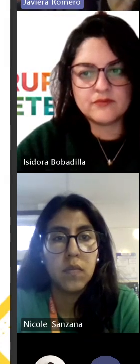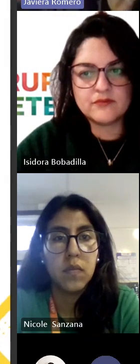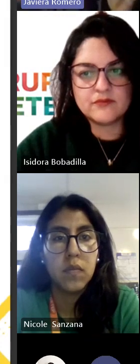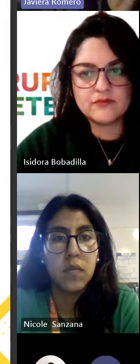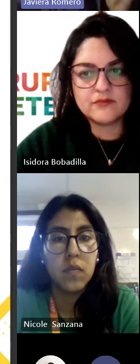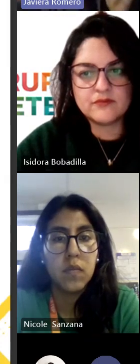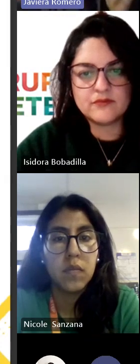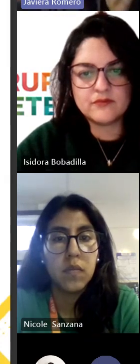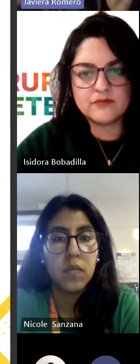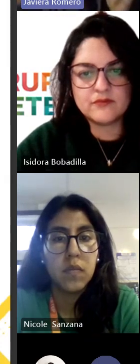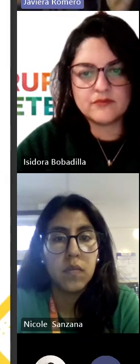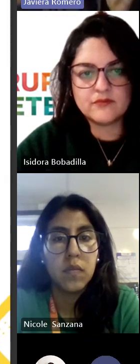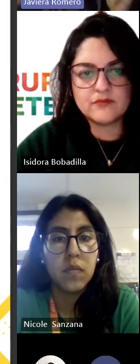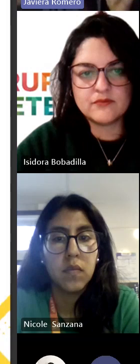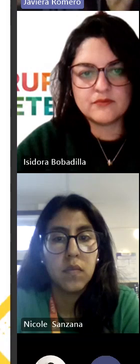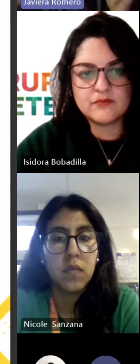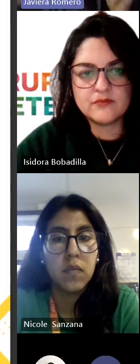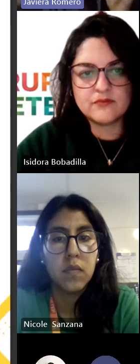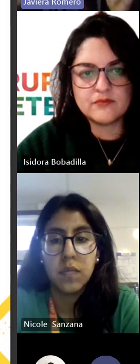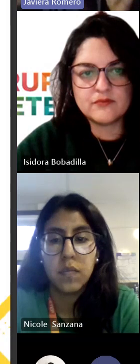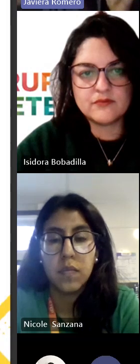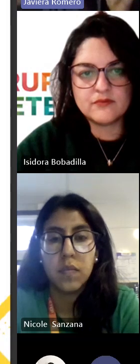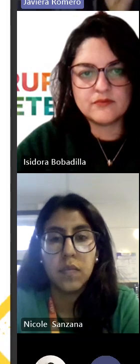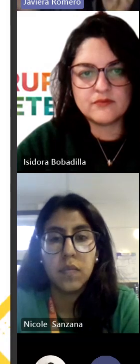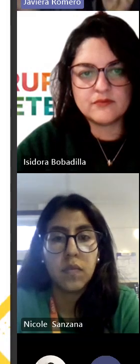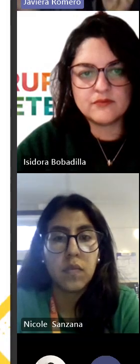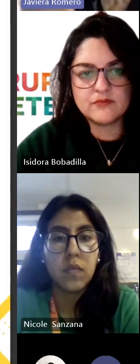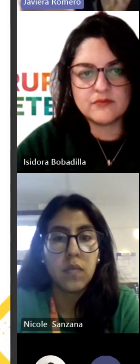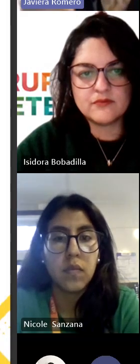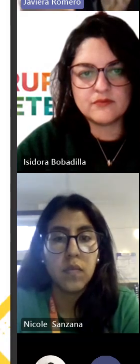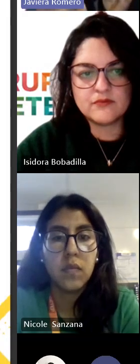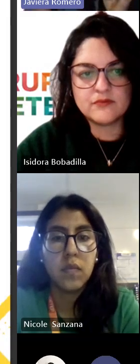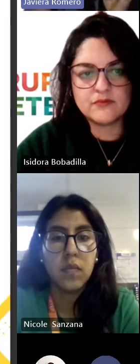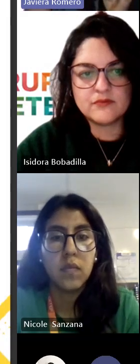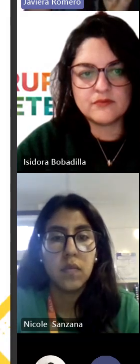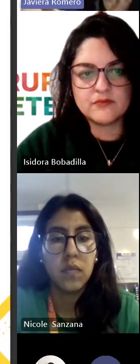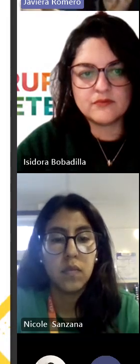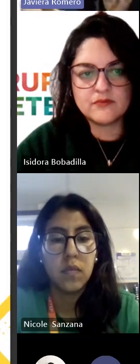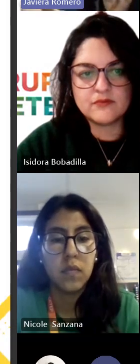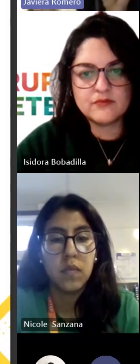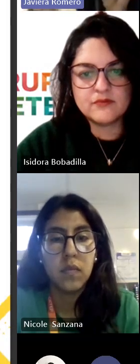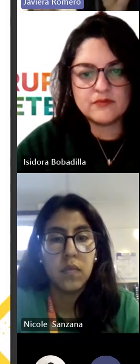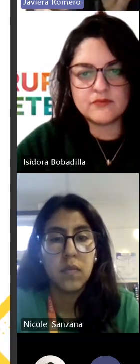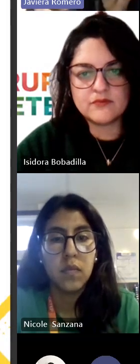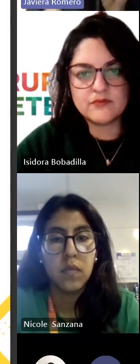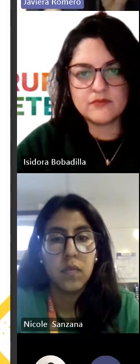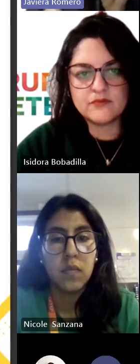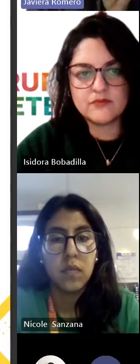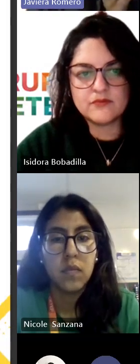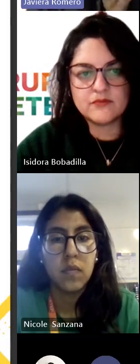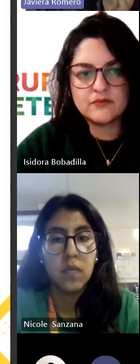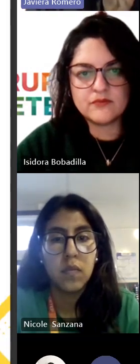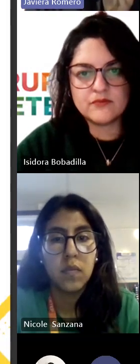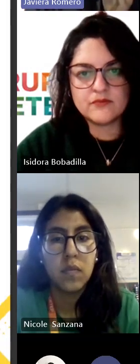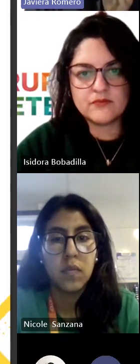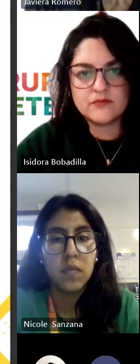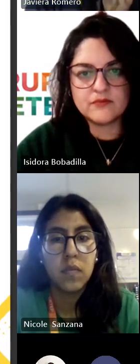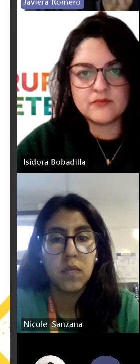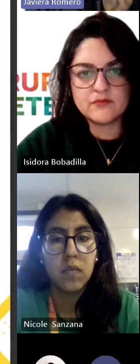cómo se mantiene la familia en torno a un cierto equilibrio, una cierta estabilidad, viene a ser súper